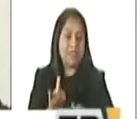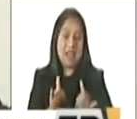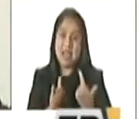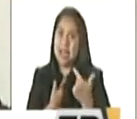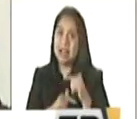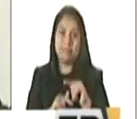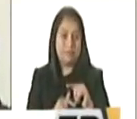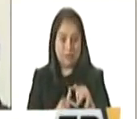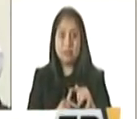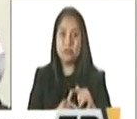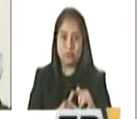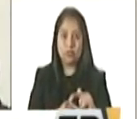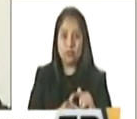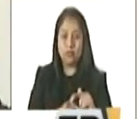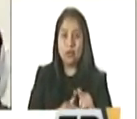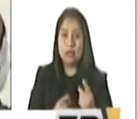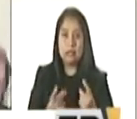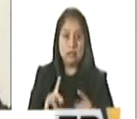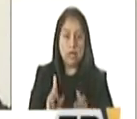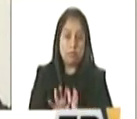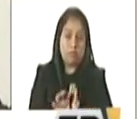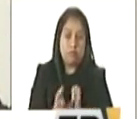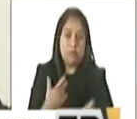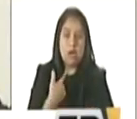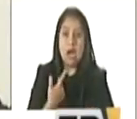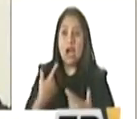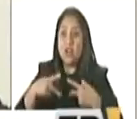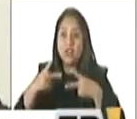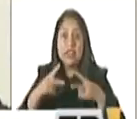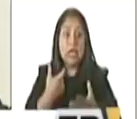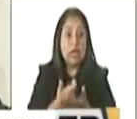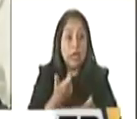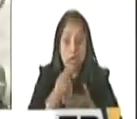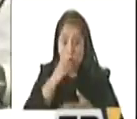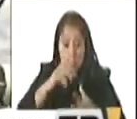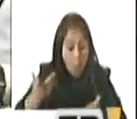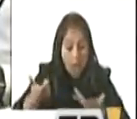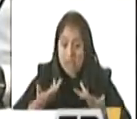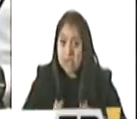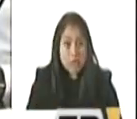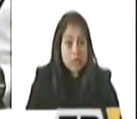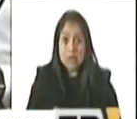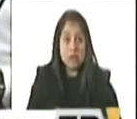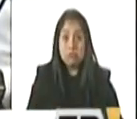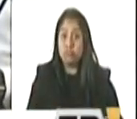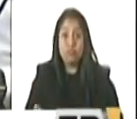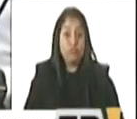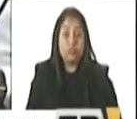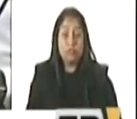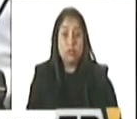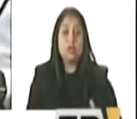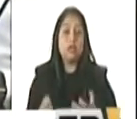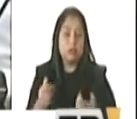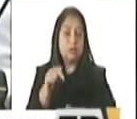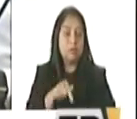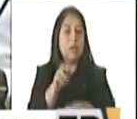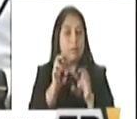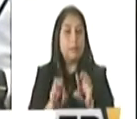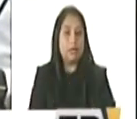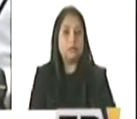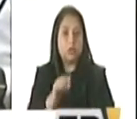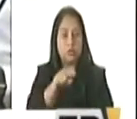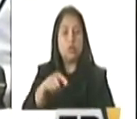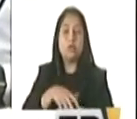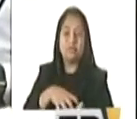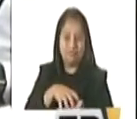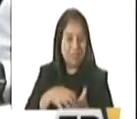la posibilidad de ganarse el pan todos los días. Para eso, para estas personas que son las más vulnerables